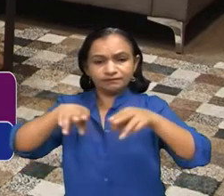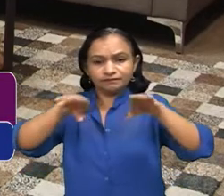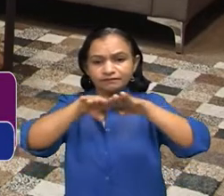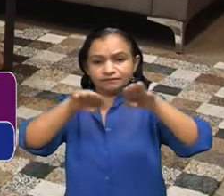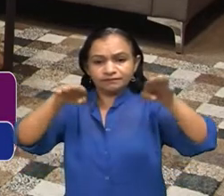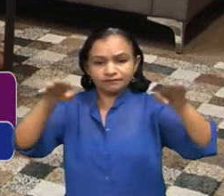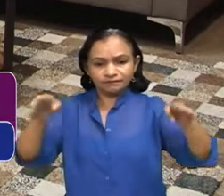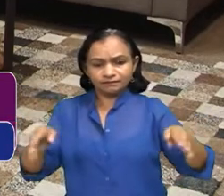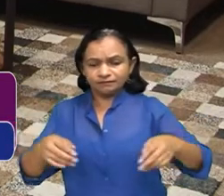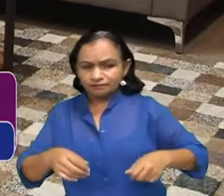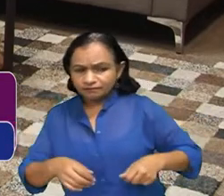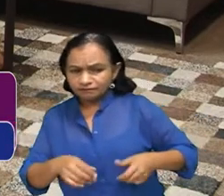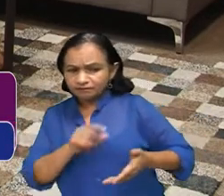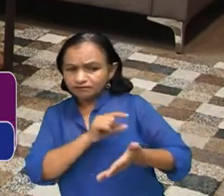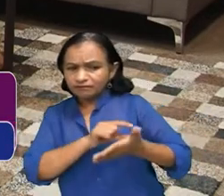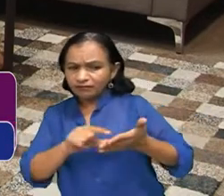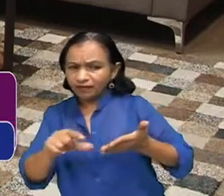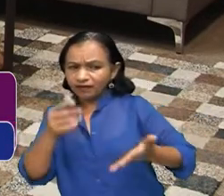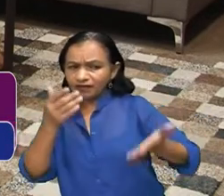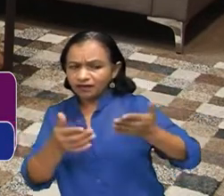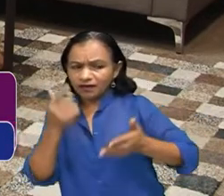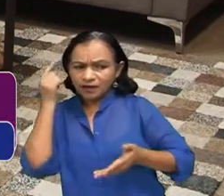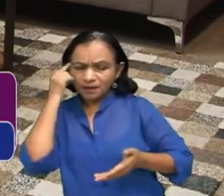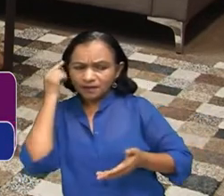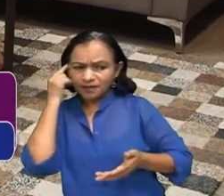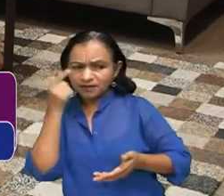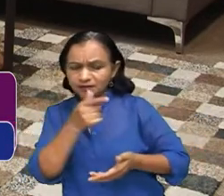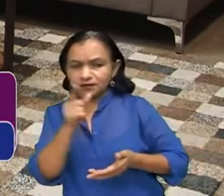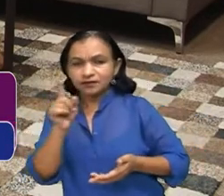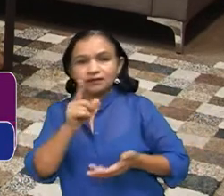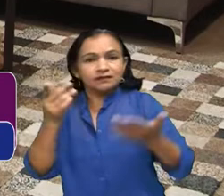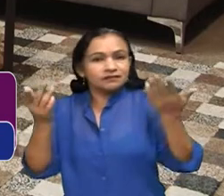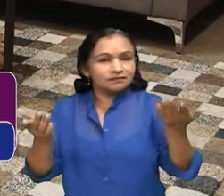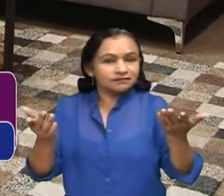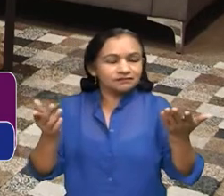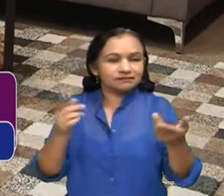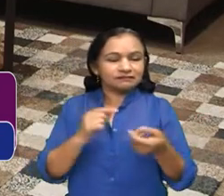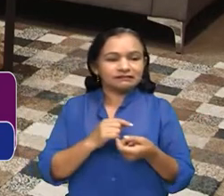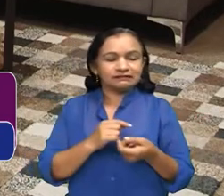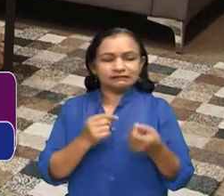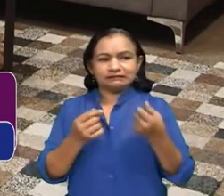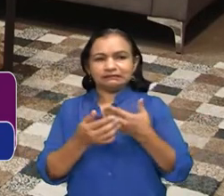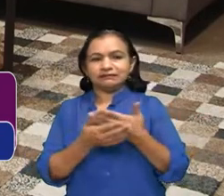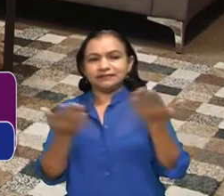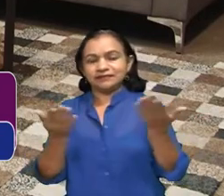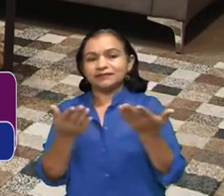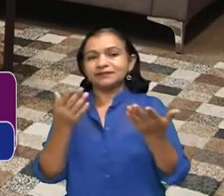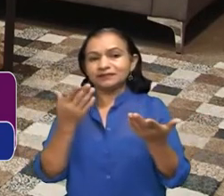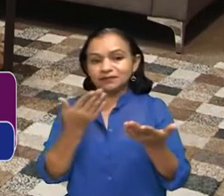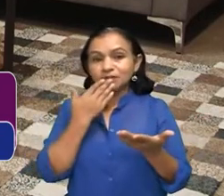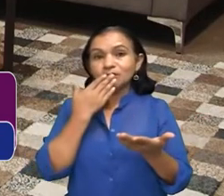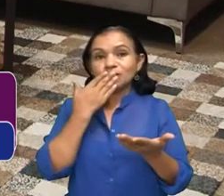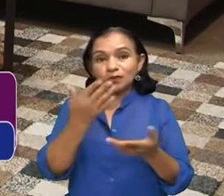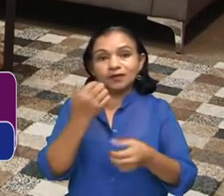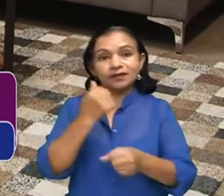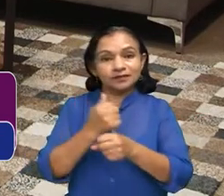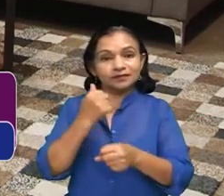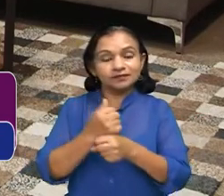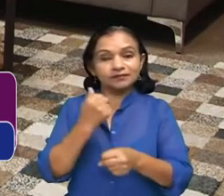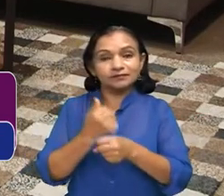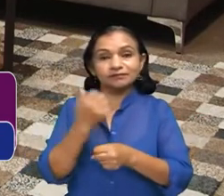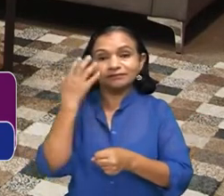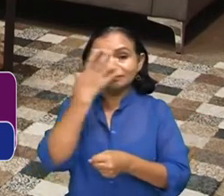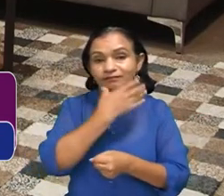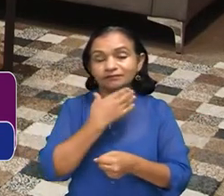pareciera que es madera. No pensás que es bambú. Entonces hemos venido trabajando en su calidad